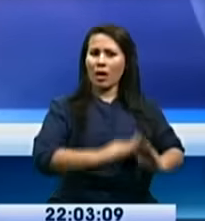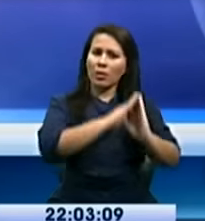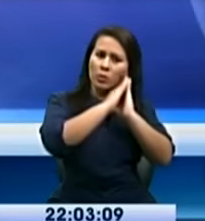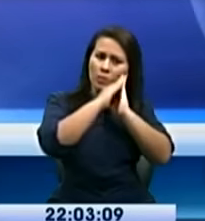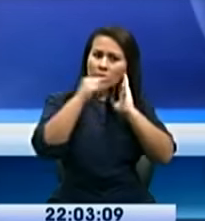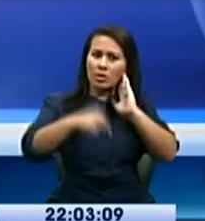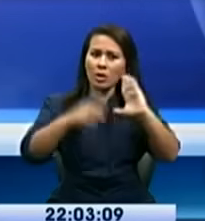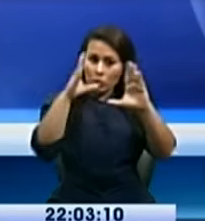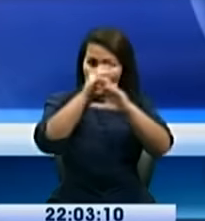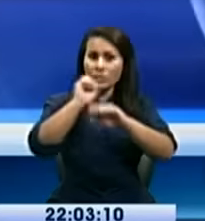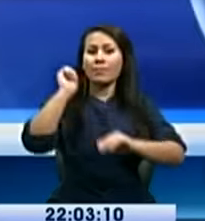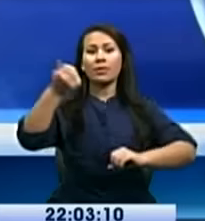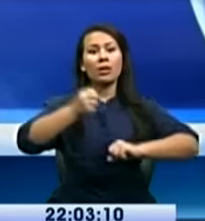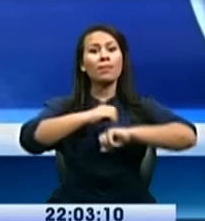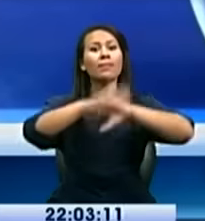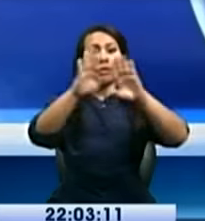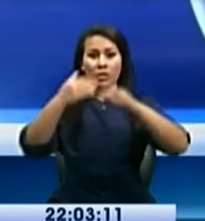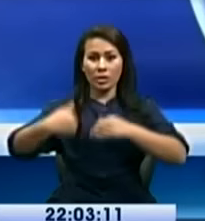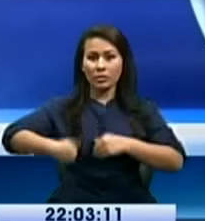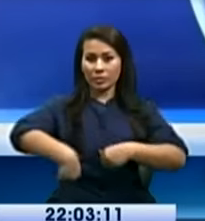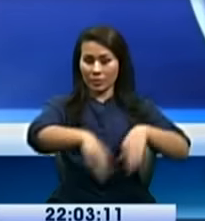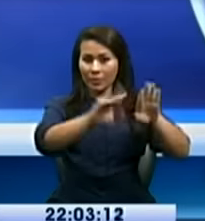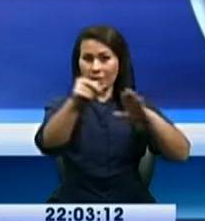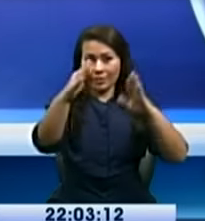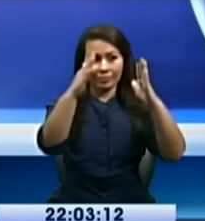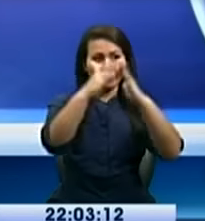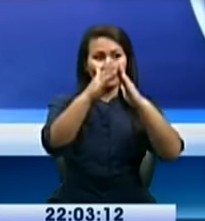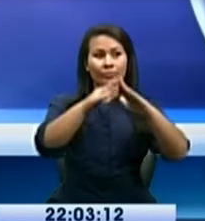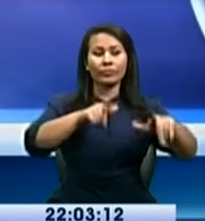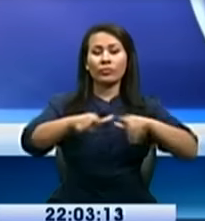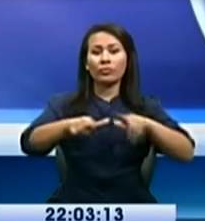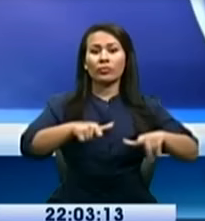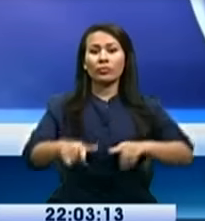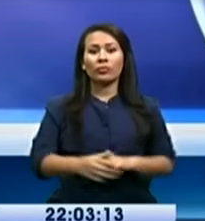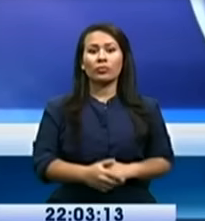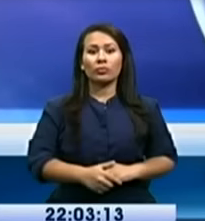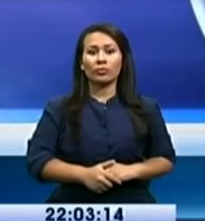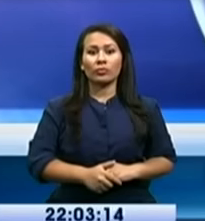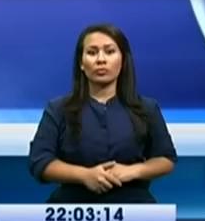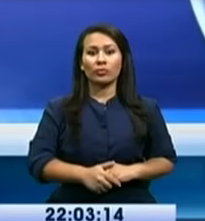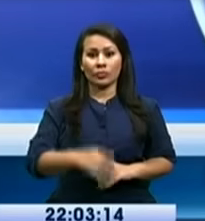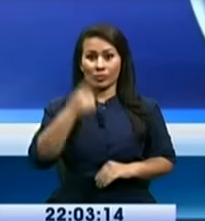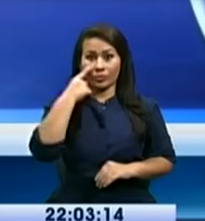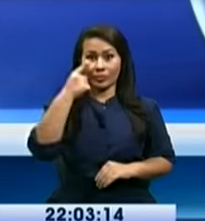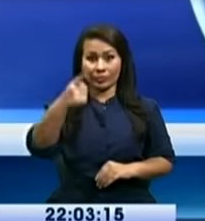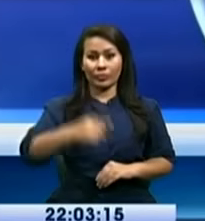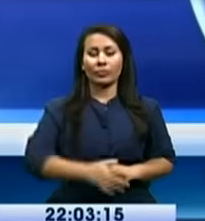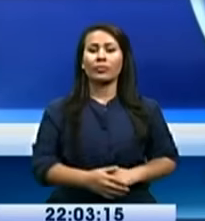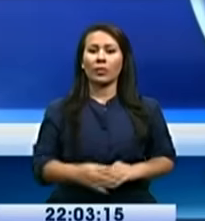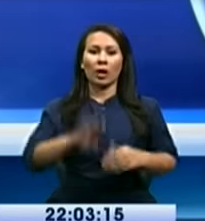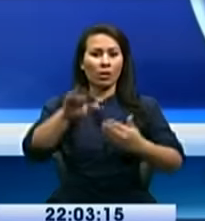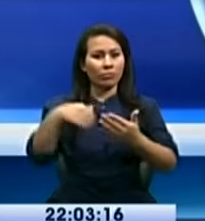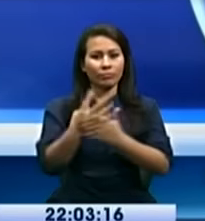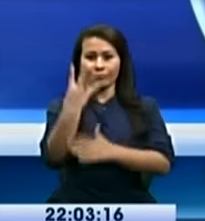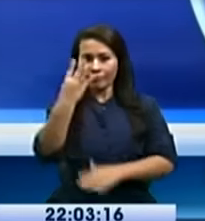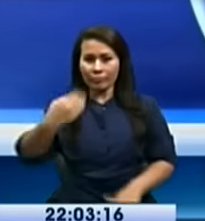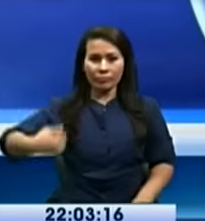esa noche en la casucha, en la vivienda vetusta en realidad, de Ponce